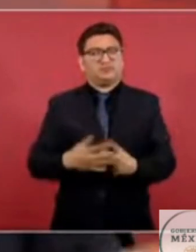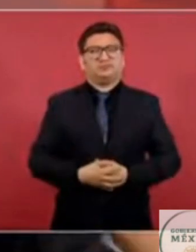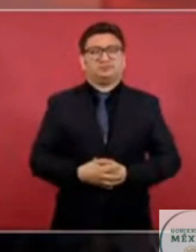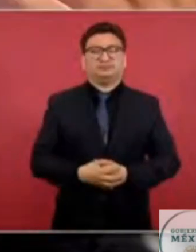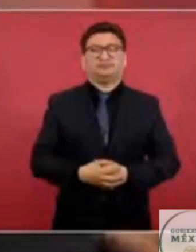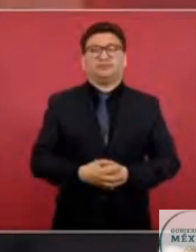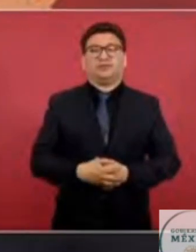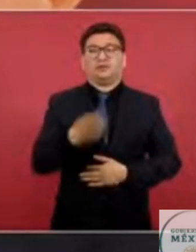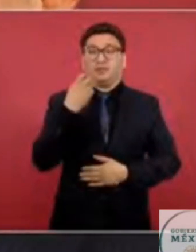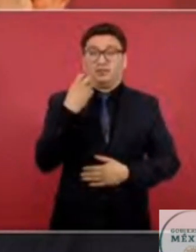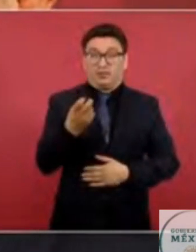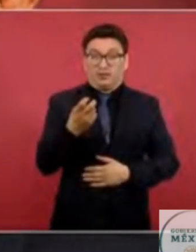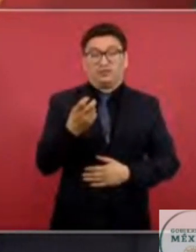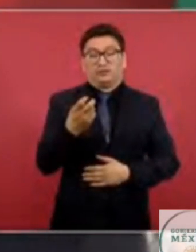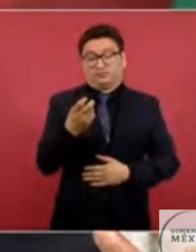Entonces, esto